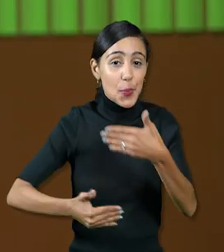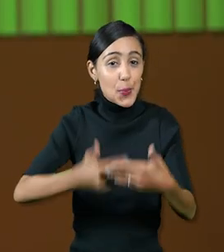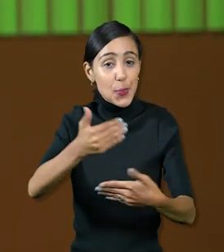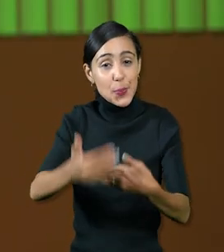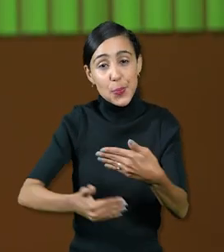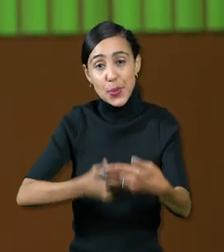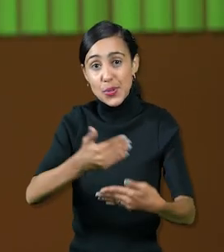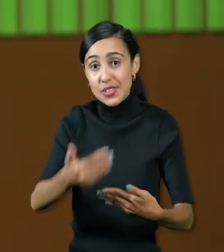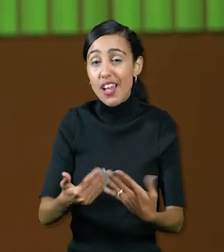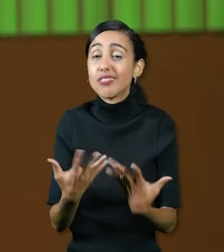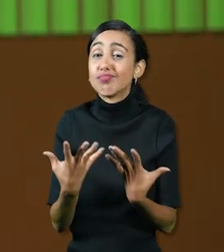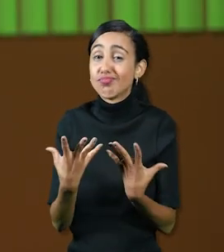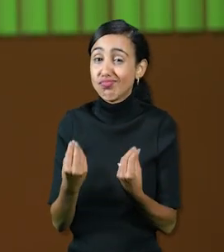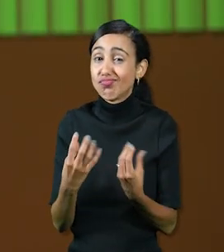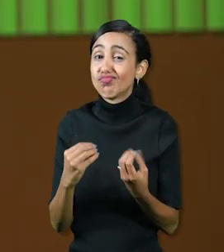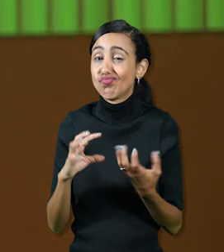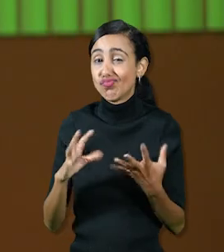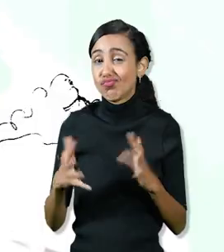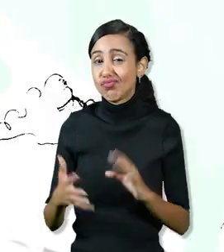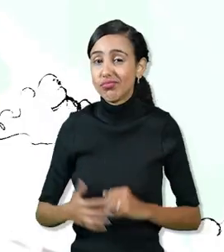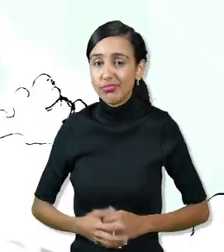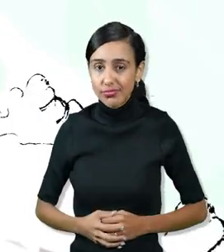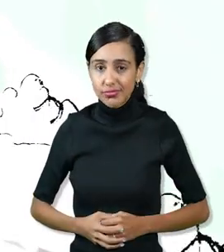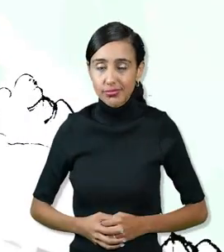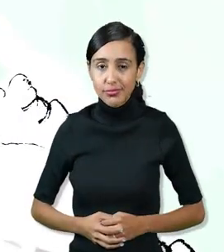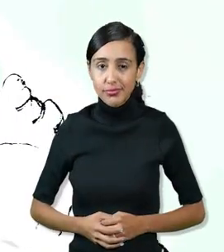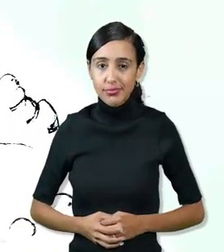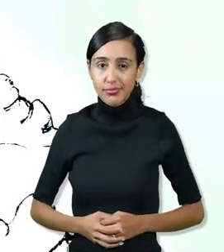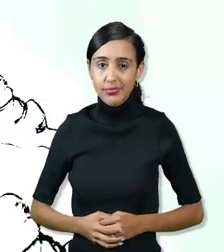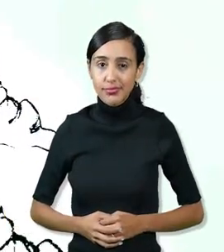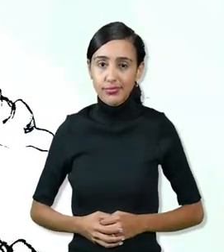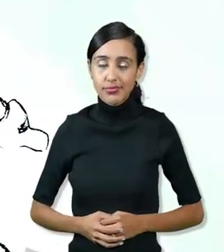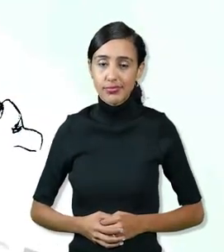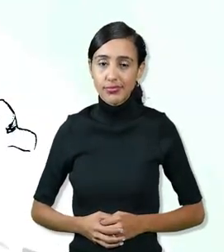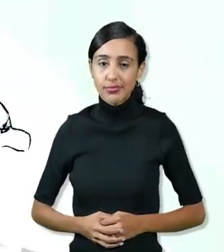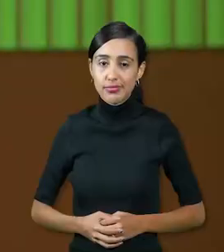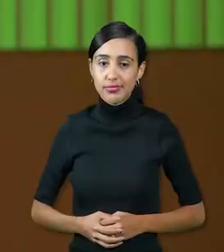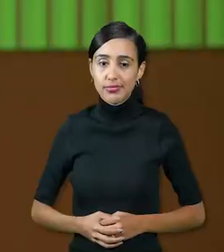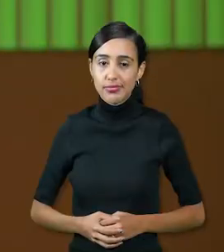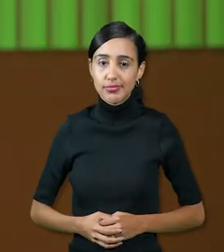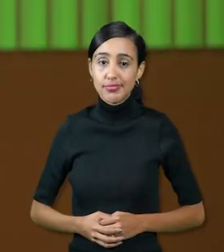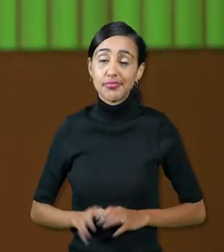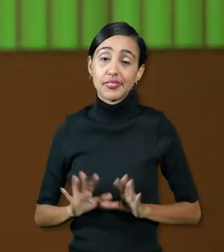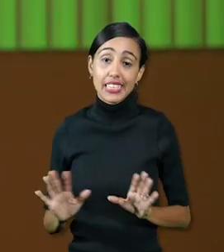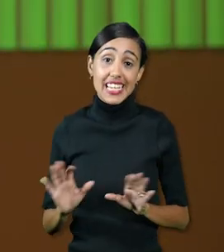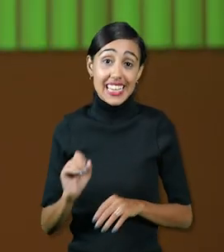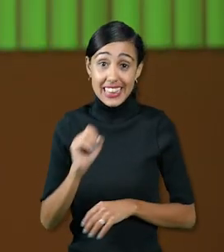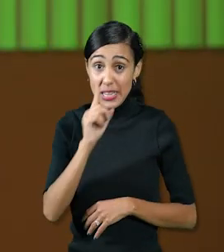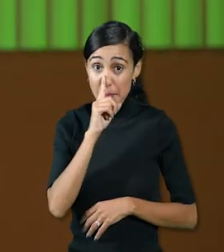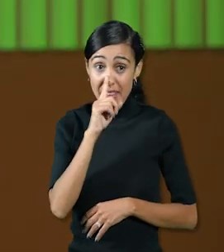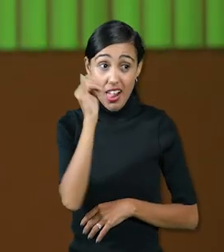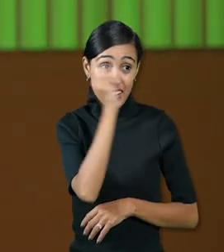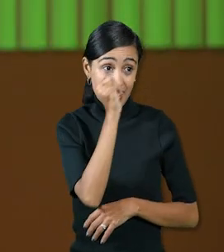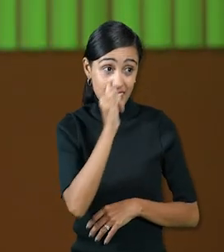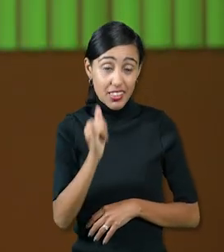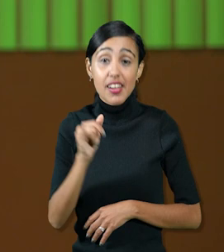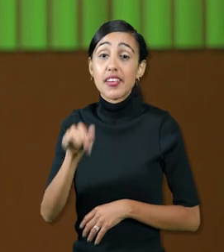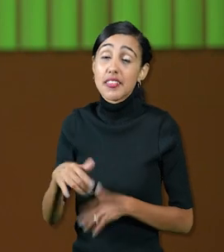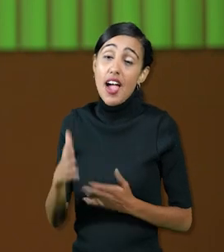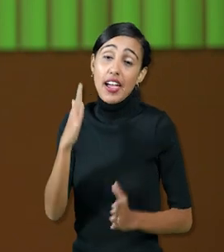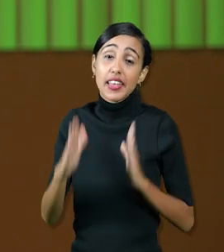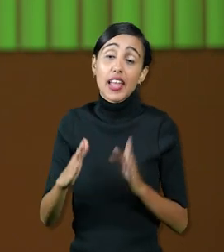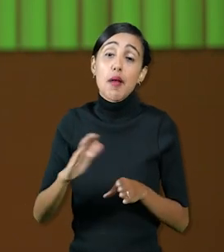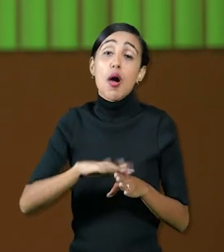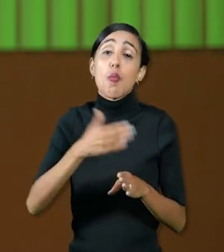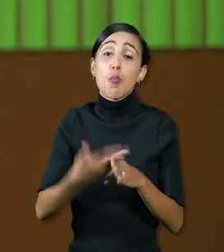de bastante complejidad. Bueno, una vez que se acaba el rodaje, llega la etapa de la